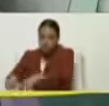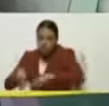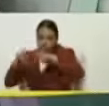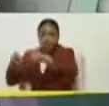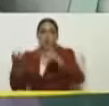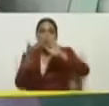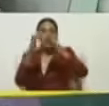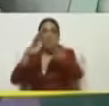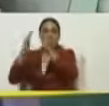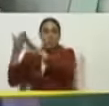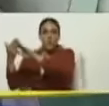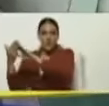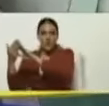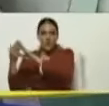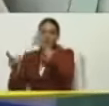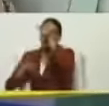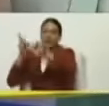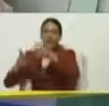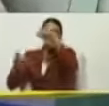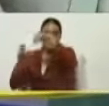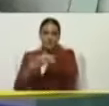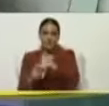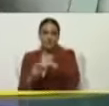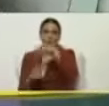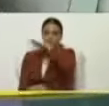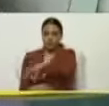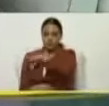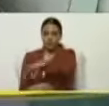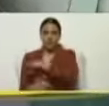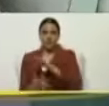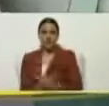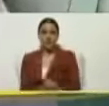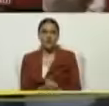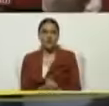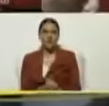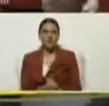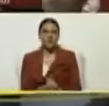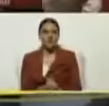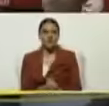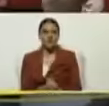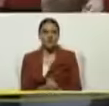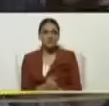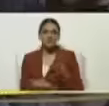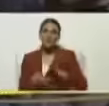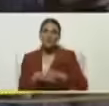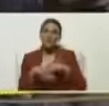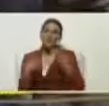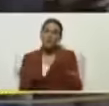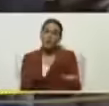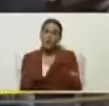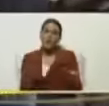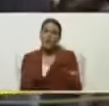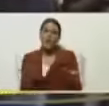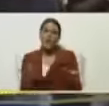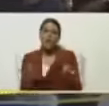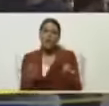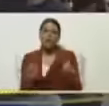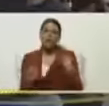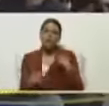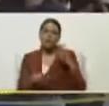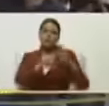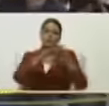comunal, conuquera y popular. ¿Y por qué digo esto de manera especial,